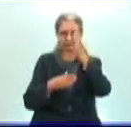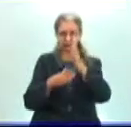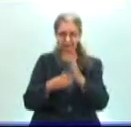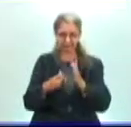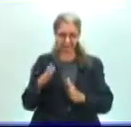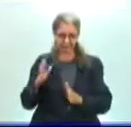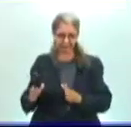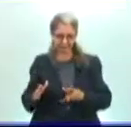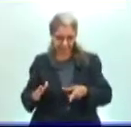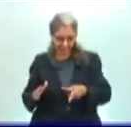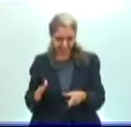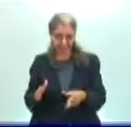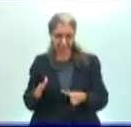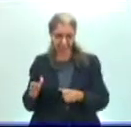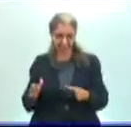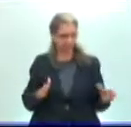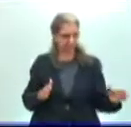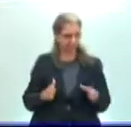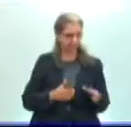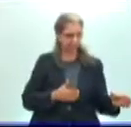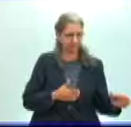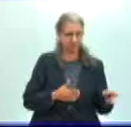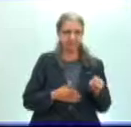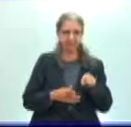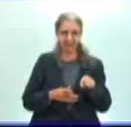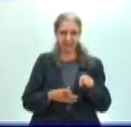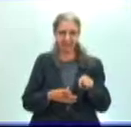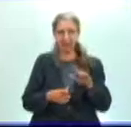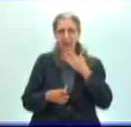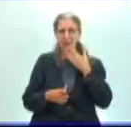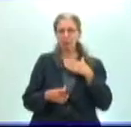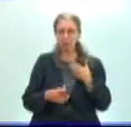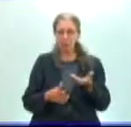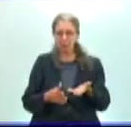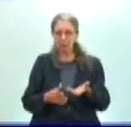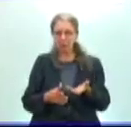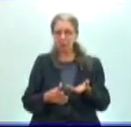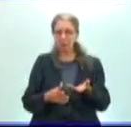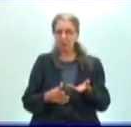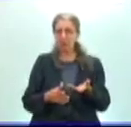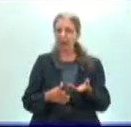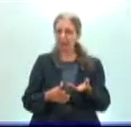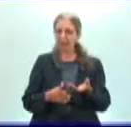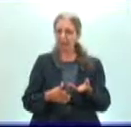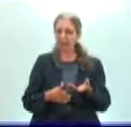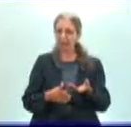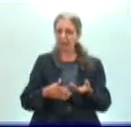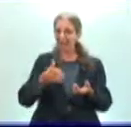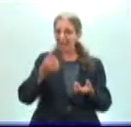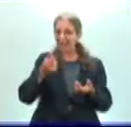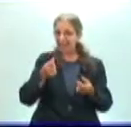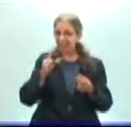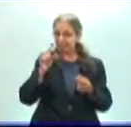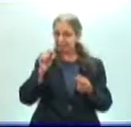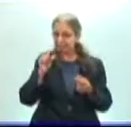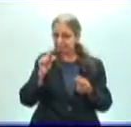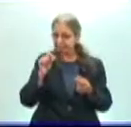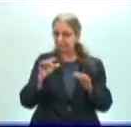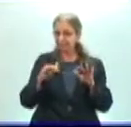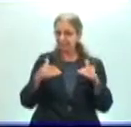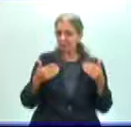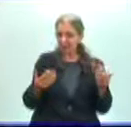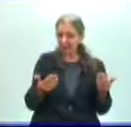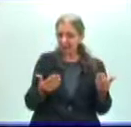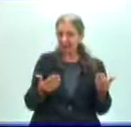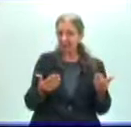Luego, puedes rápidamente calcular uno de los catetos,